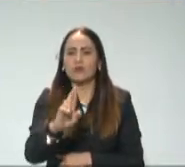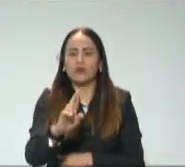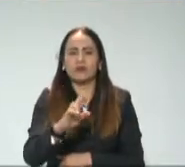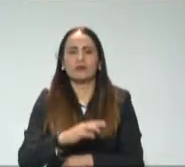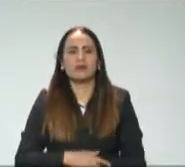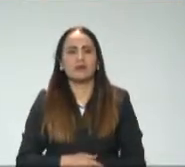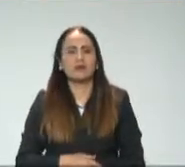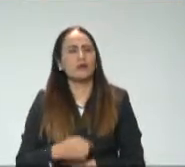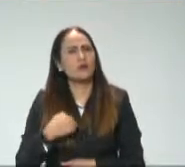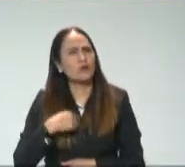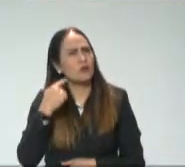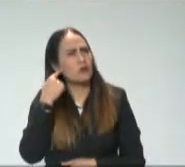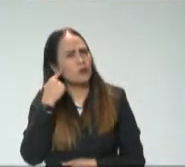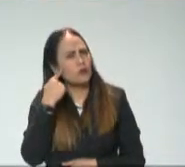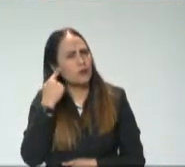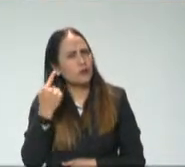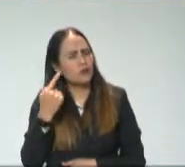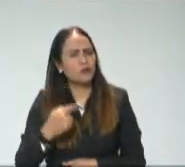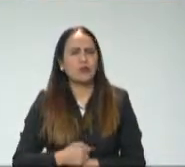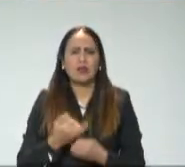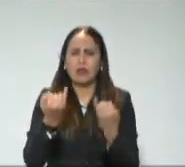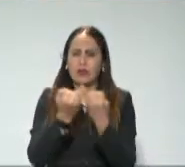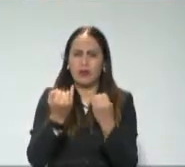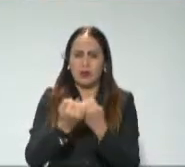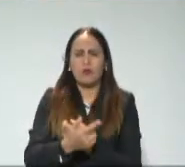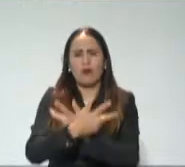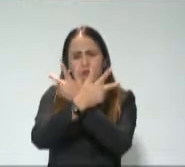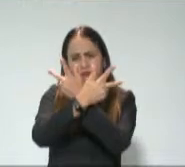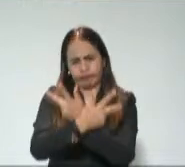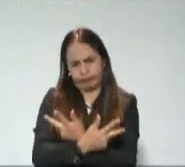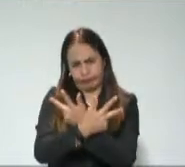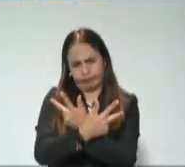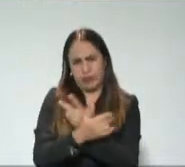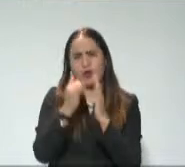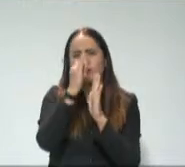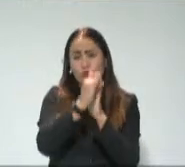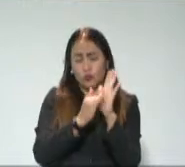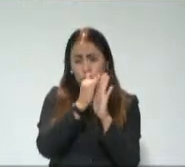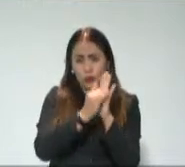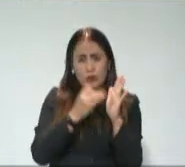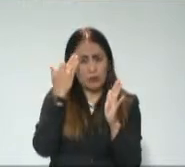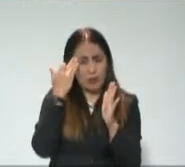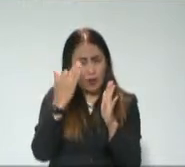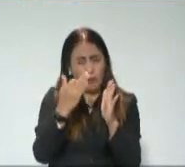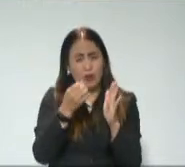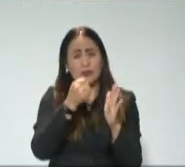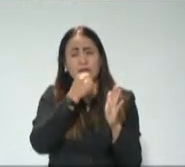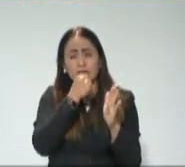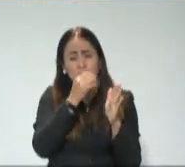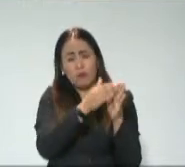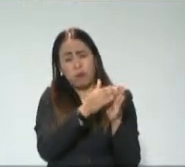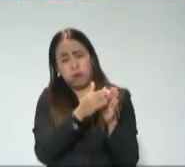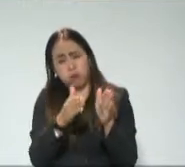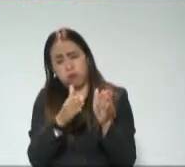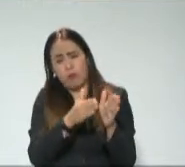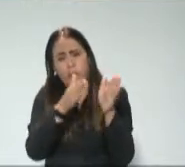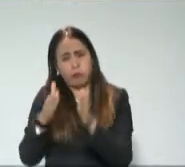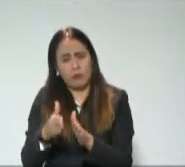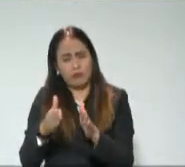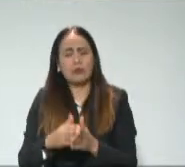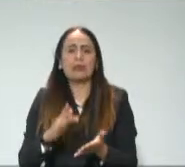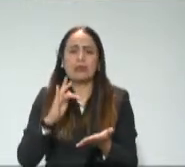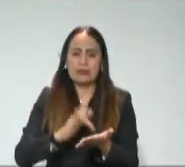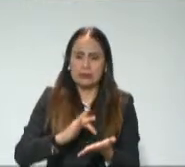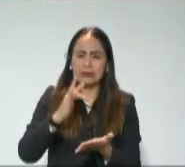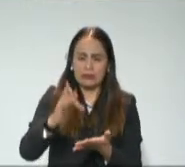pero estoy escuchando la transmisión también en en YouTube y eso tiene unos segundos de de retraso Muchas gracias por